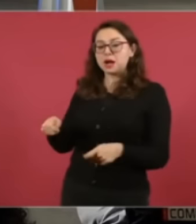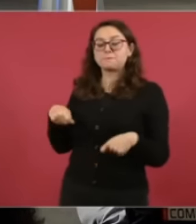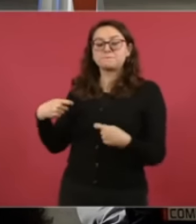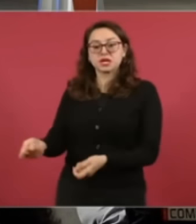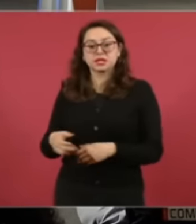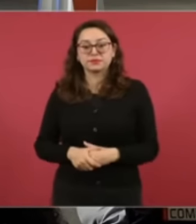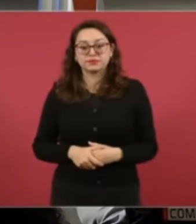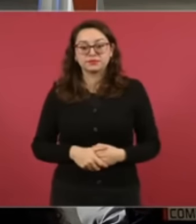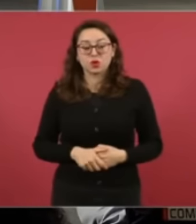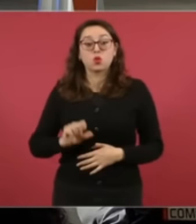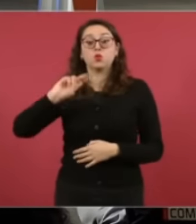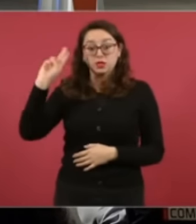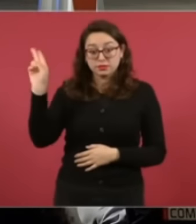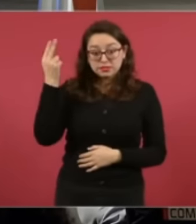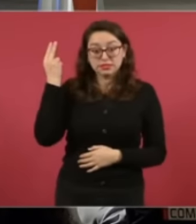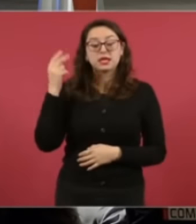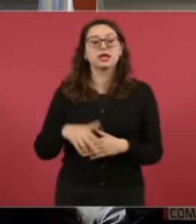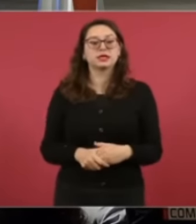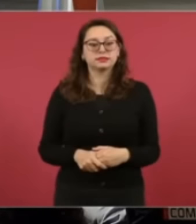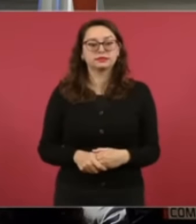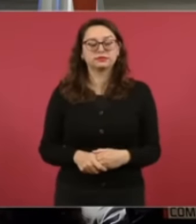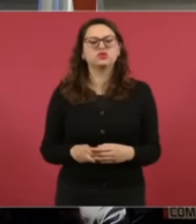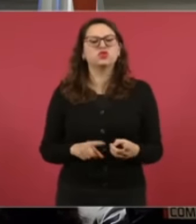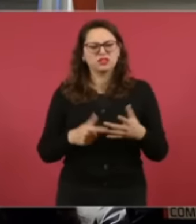las universidades, ¿dónde están?